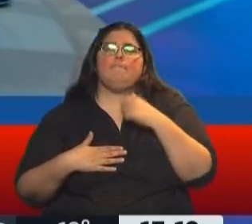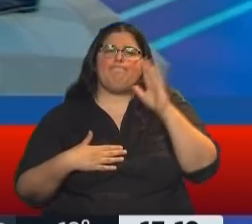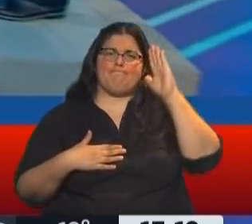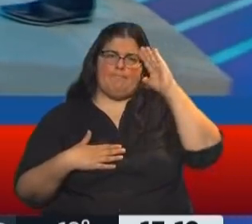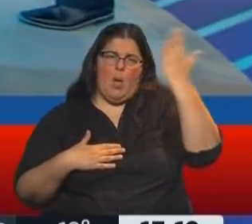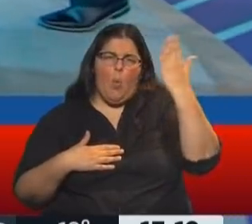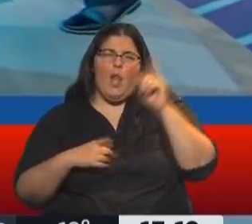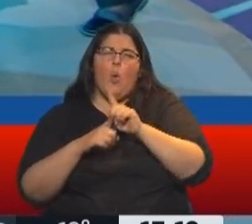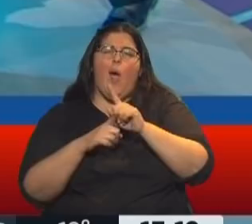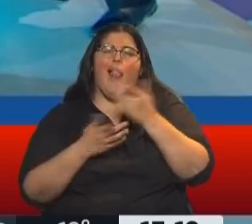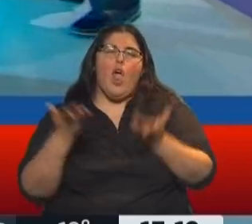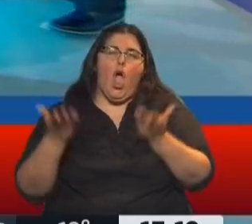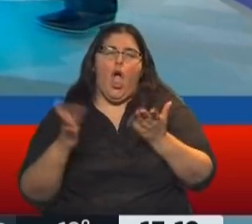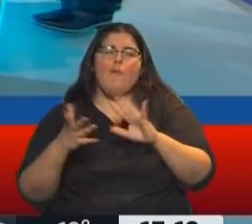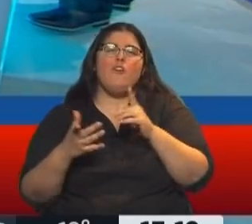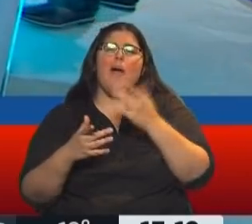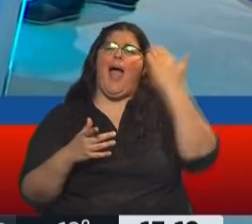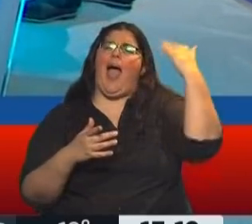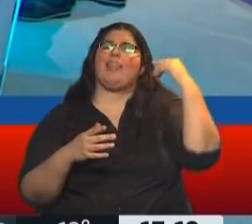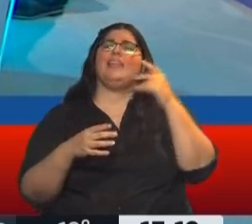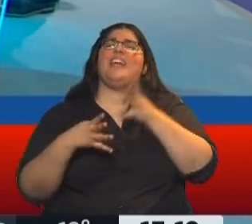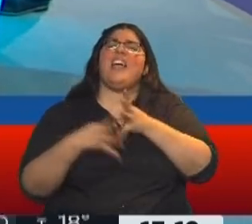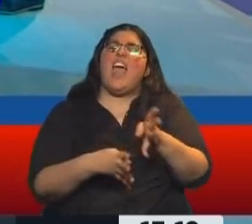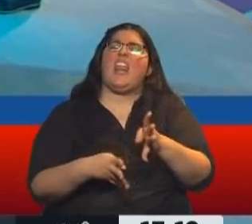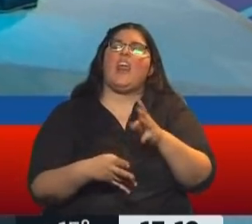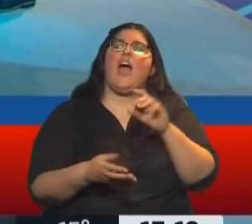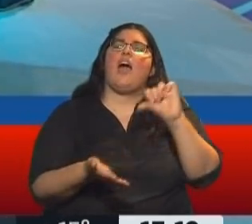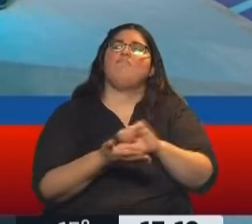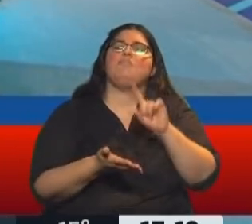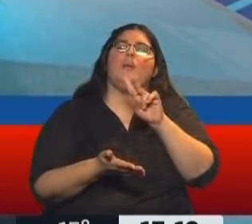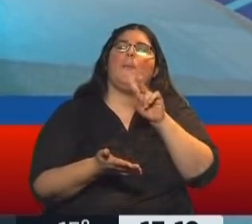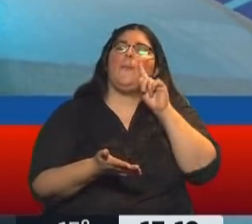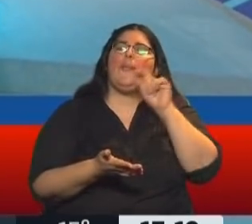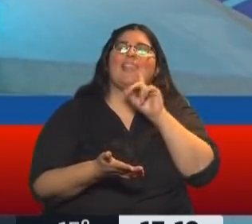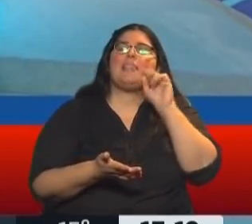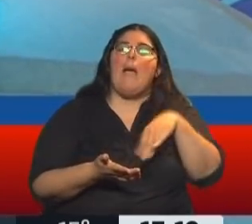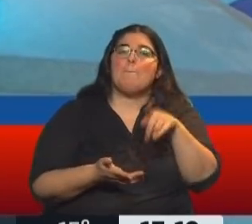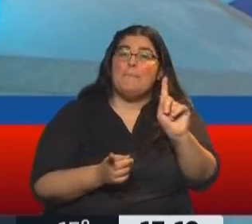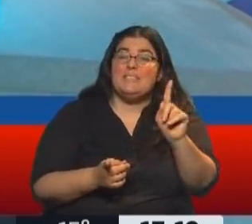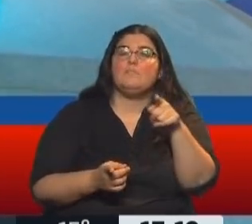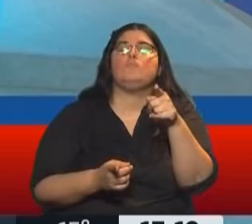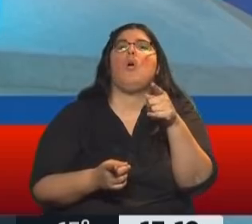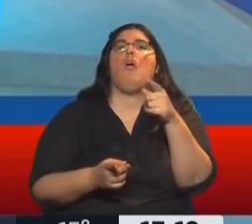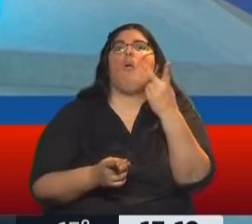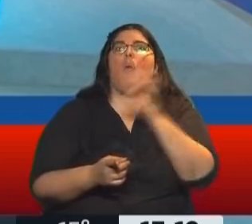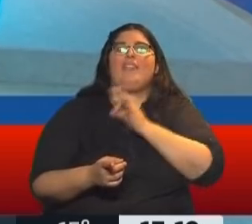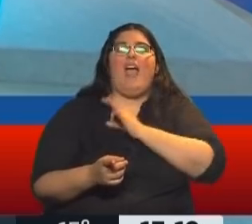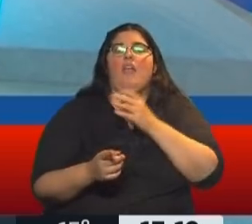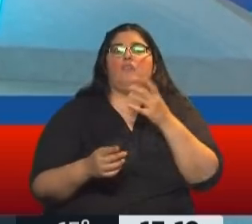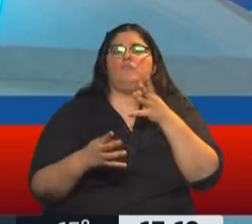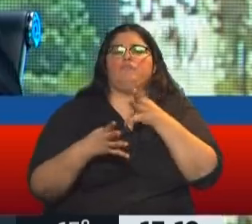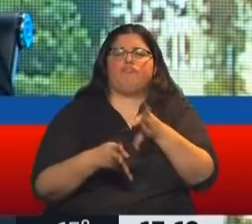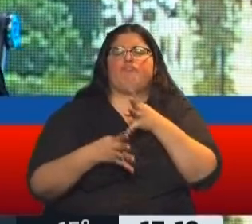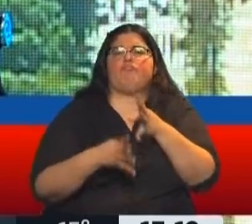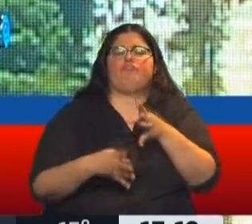la analogía que se me ocurre es obviamente la guerra de Vietnam. Uh-huh. Quiero decir, 20 años de Estados Unidos sumido en una guerra durísima